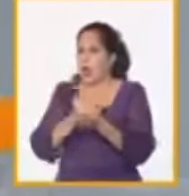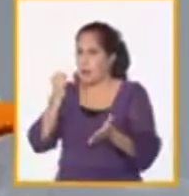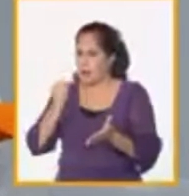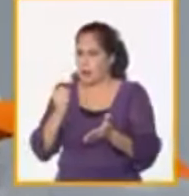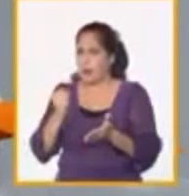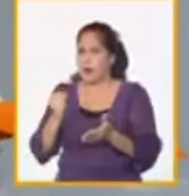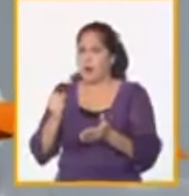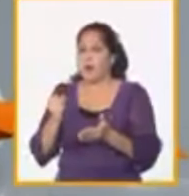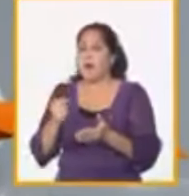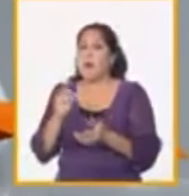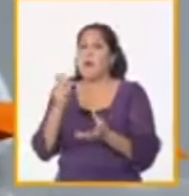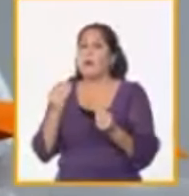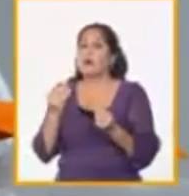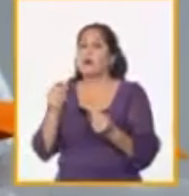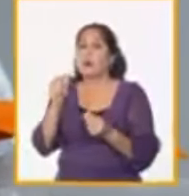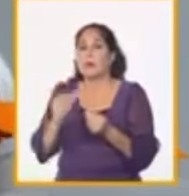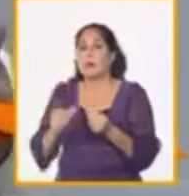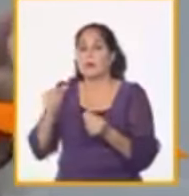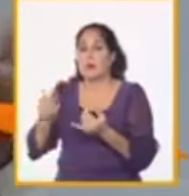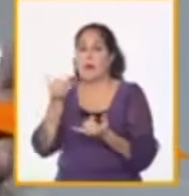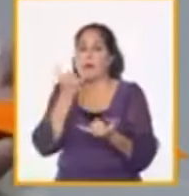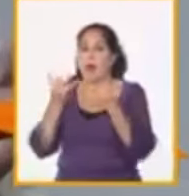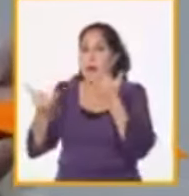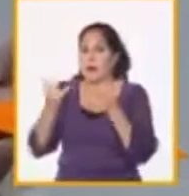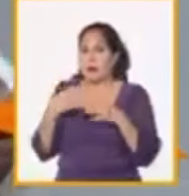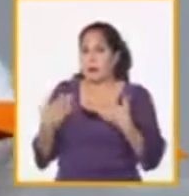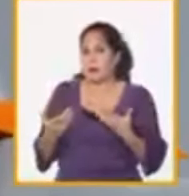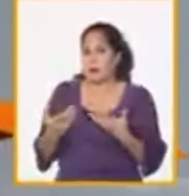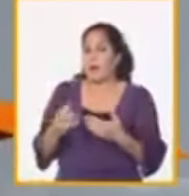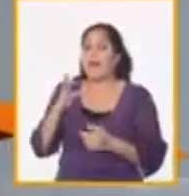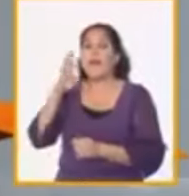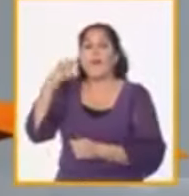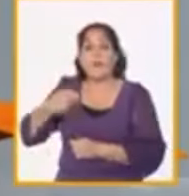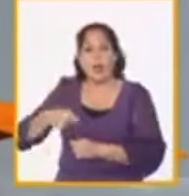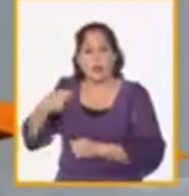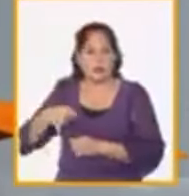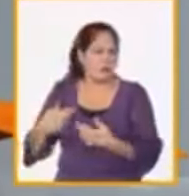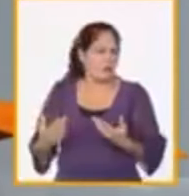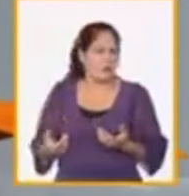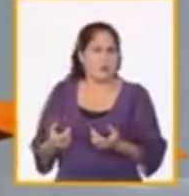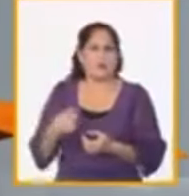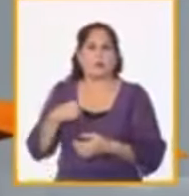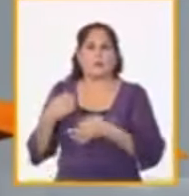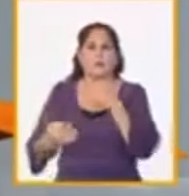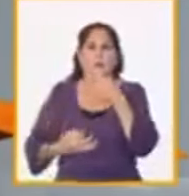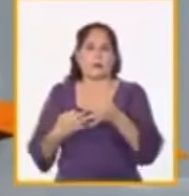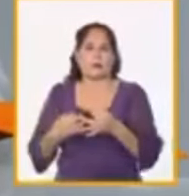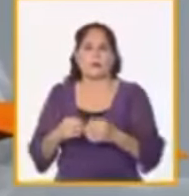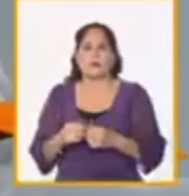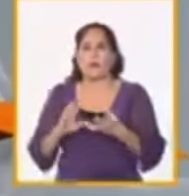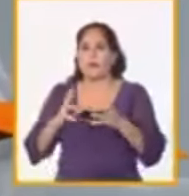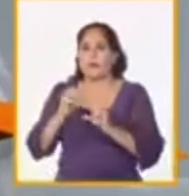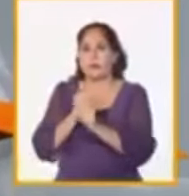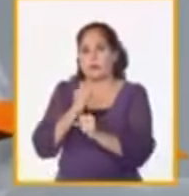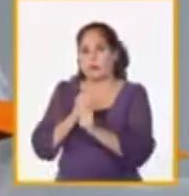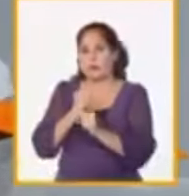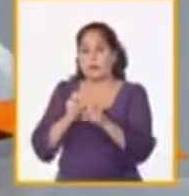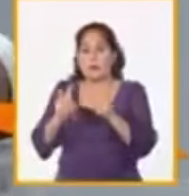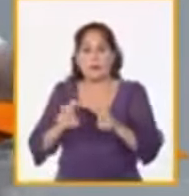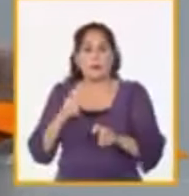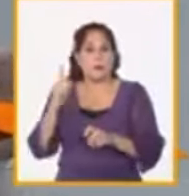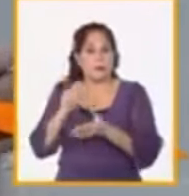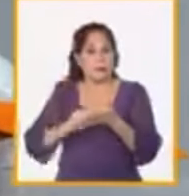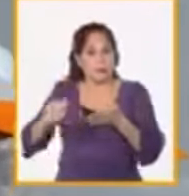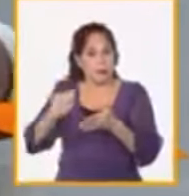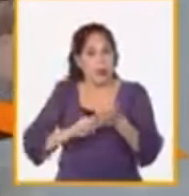muchos compañeros nos han llamado. ¿Qué pasa en recursos hidráulicos? Que va a haber una alta fiscalización. Yo le he explicado que eso es un sistema de trabajo que tiene la Asamblea Nacional